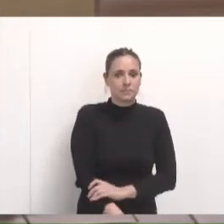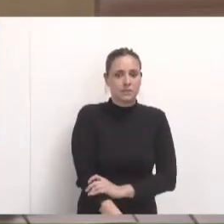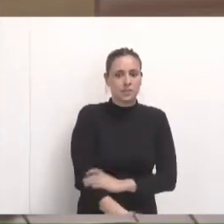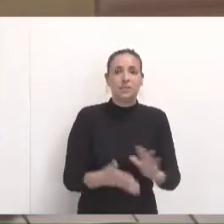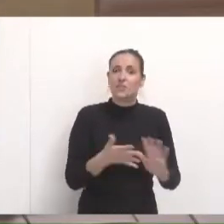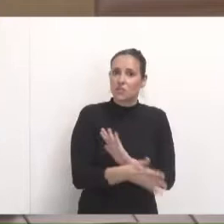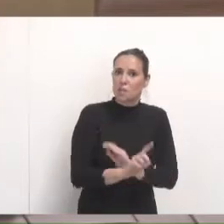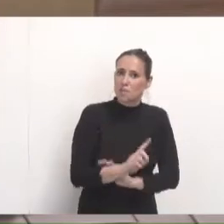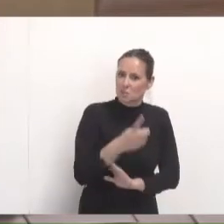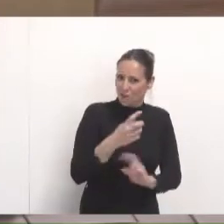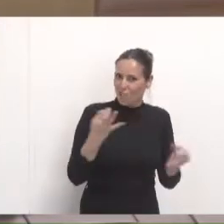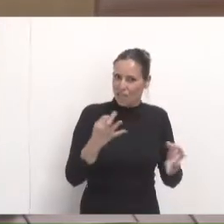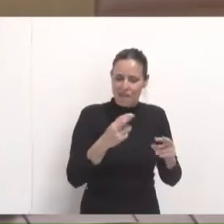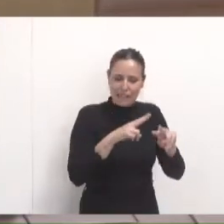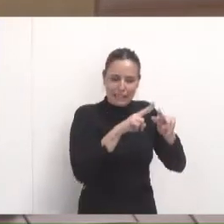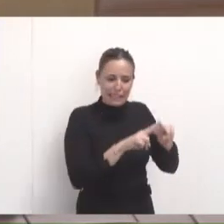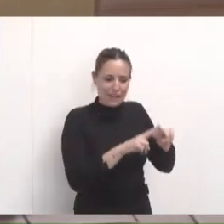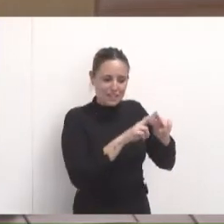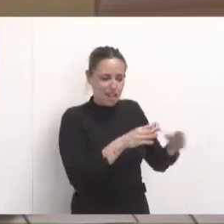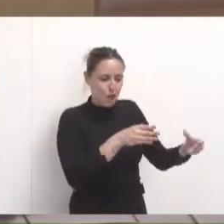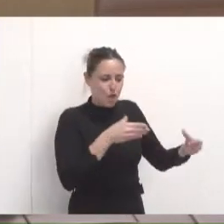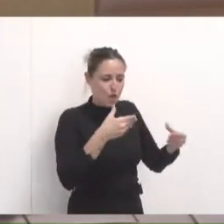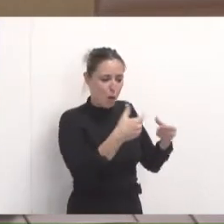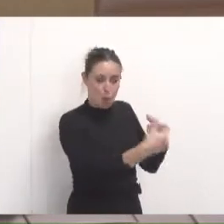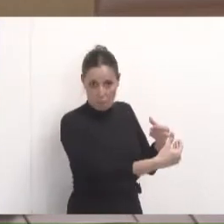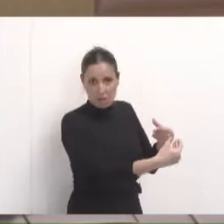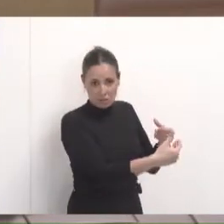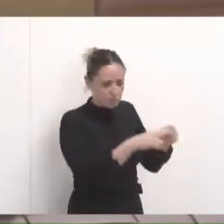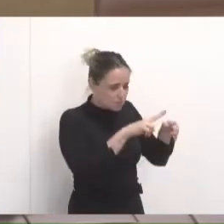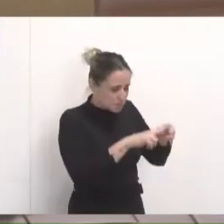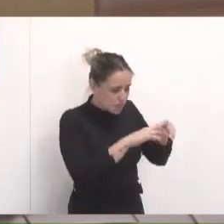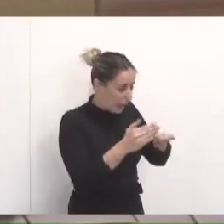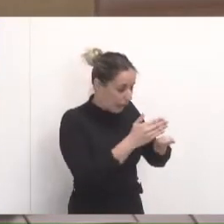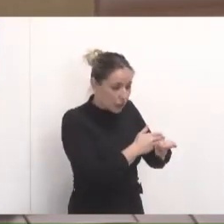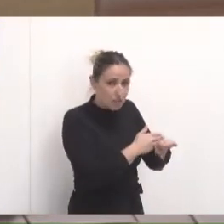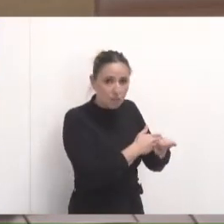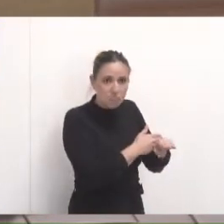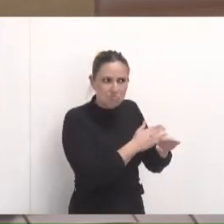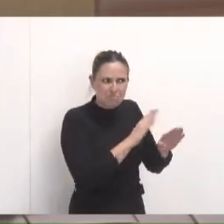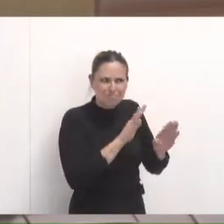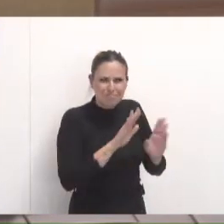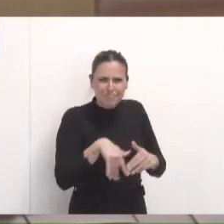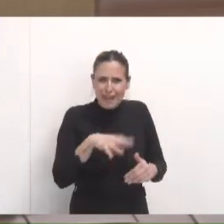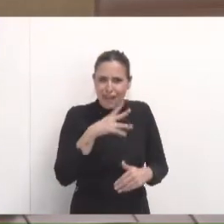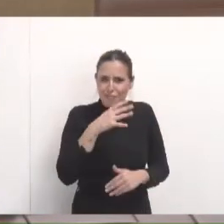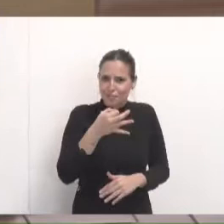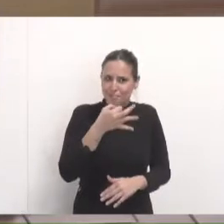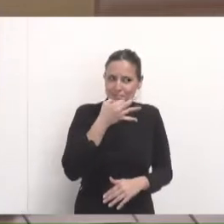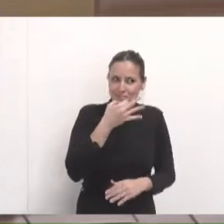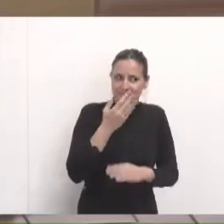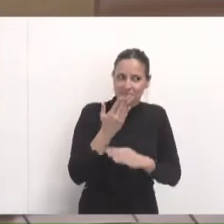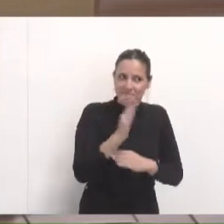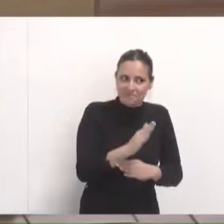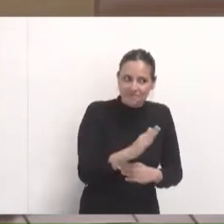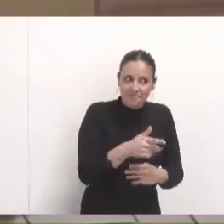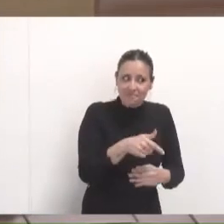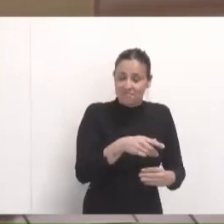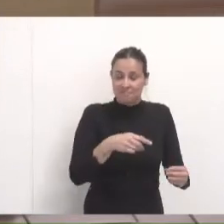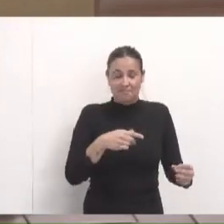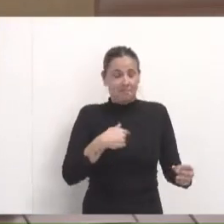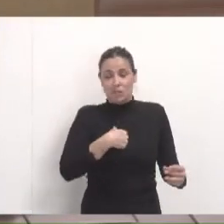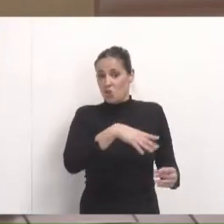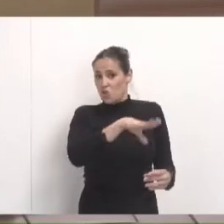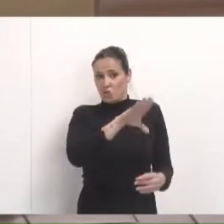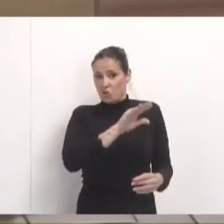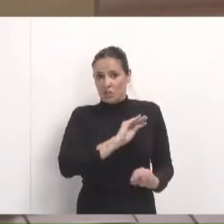y no partir del documento que nos han entregado, pero no entiendo un poco la posición que acaba de hacer aquí. Entonces, la verdad que